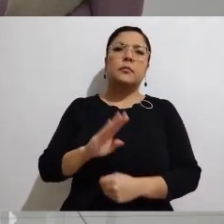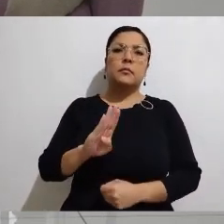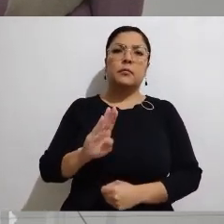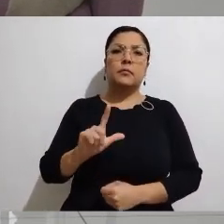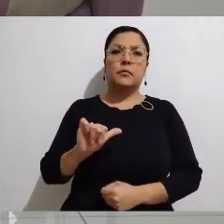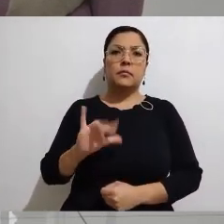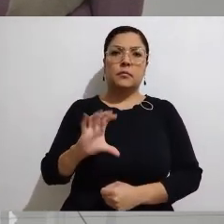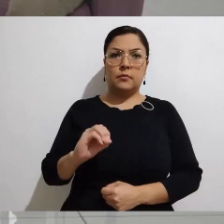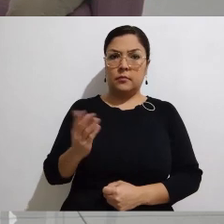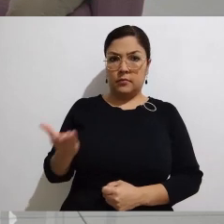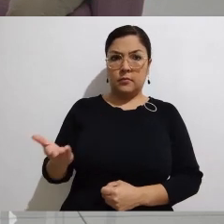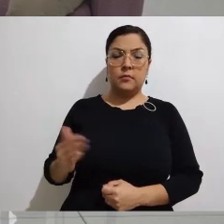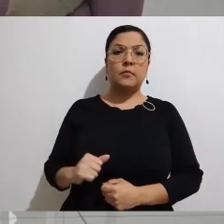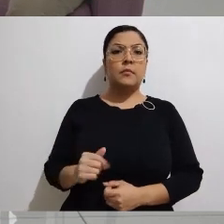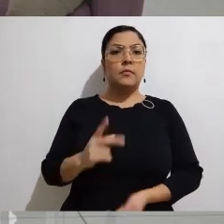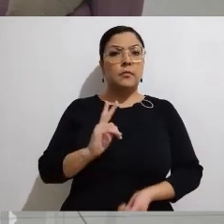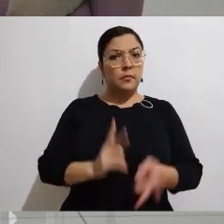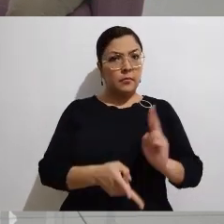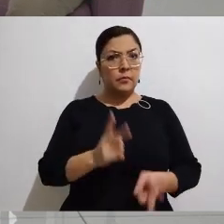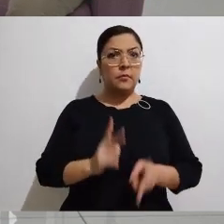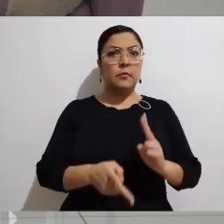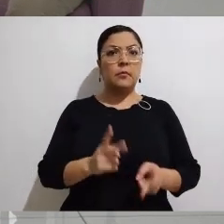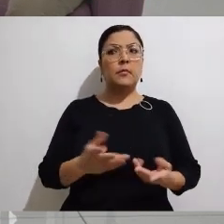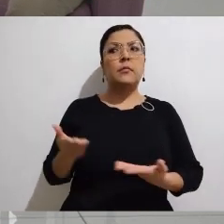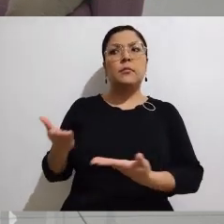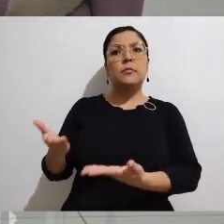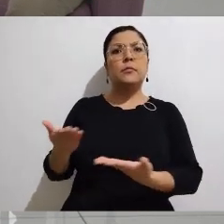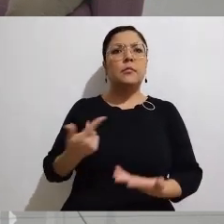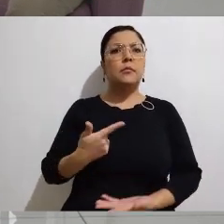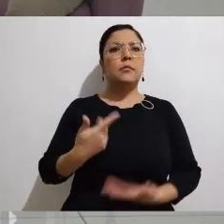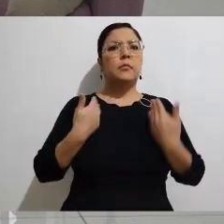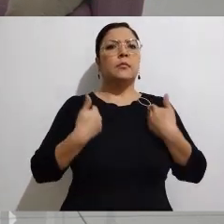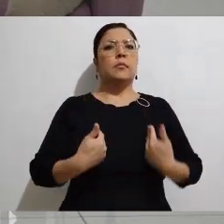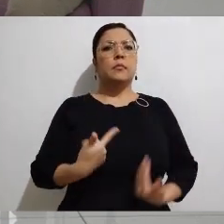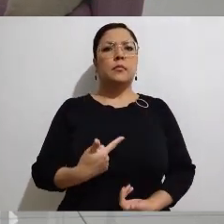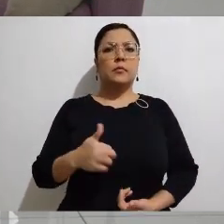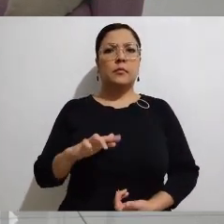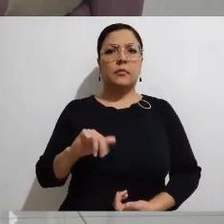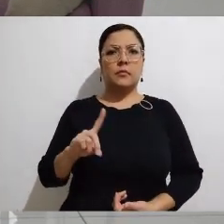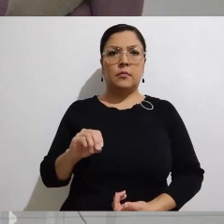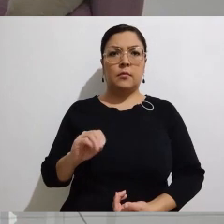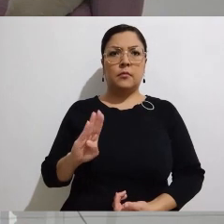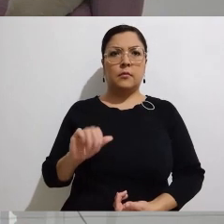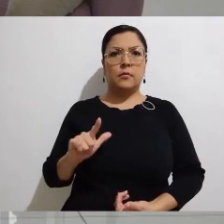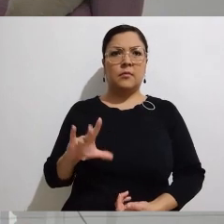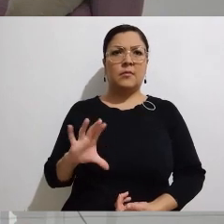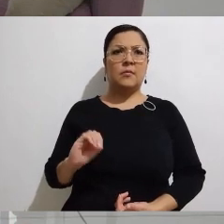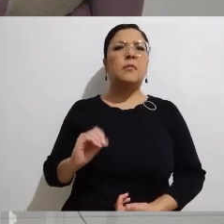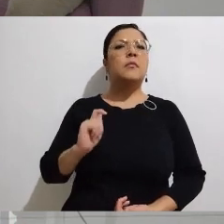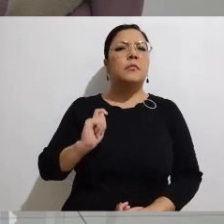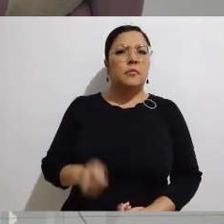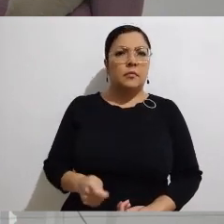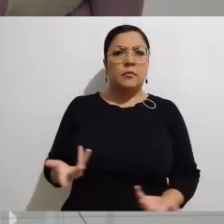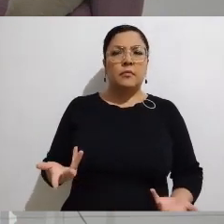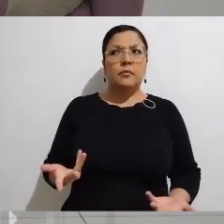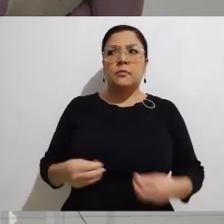nada, platíquenle un poco a nuestra audiencia quién es Gerardo Blanco, a qué se ha dedicado, algo de su